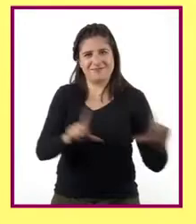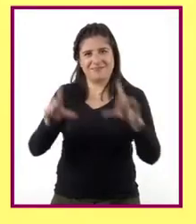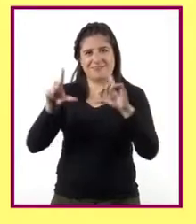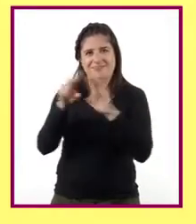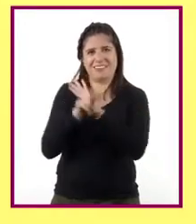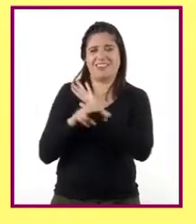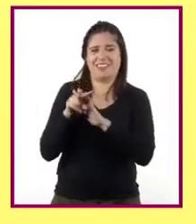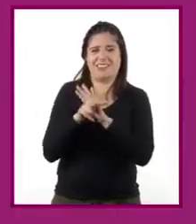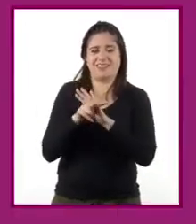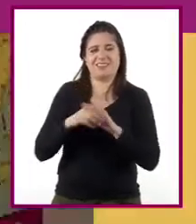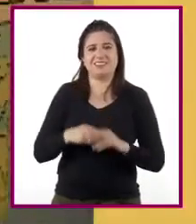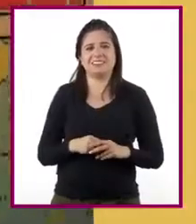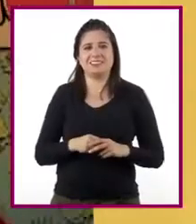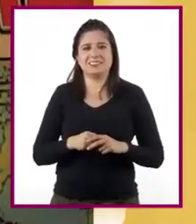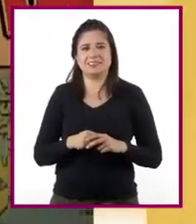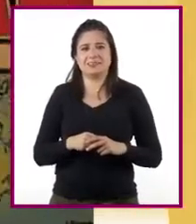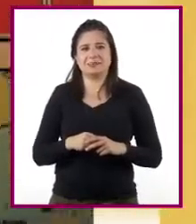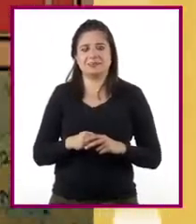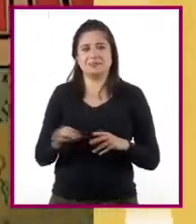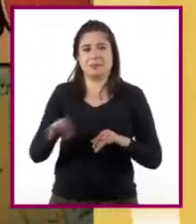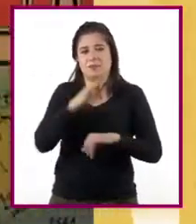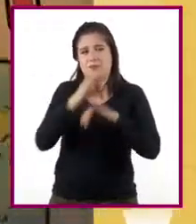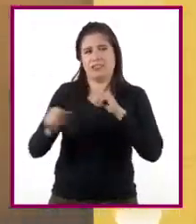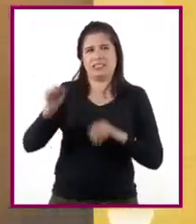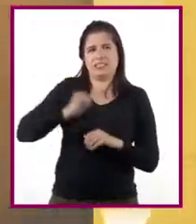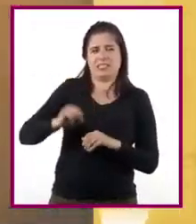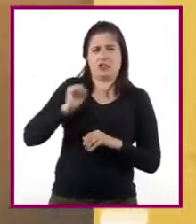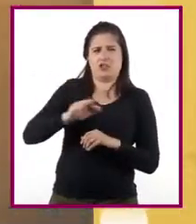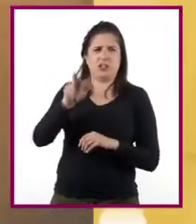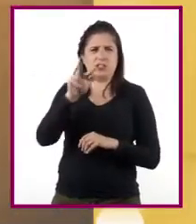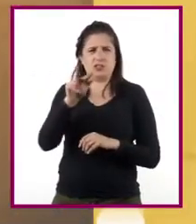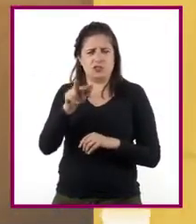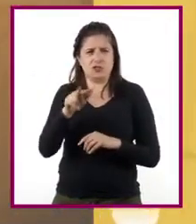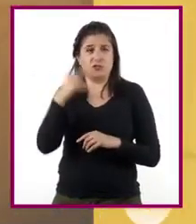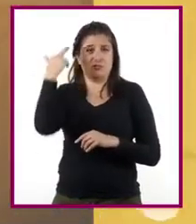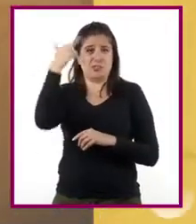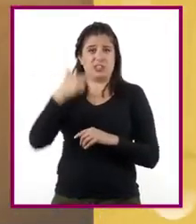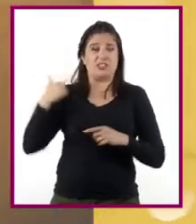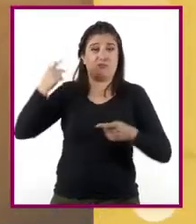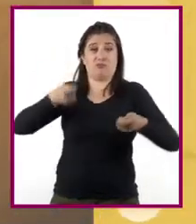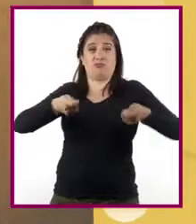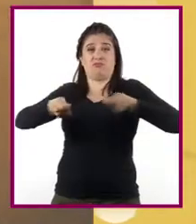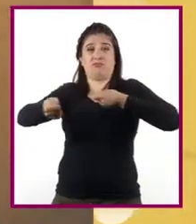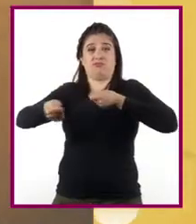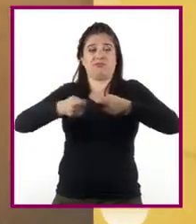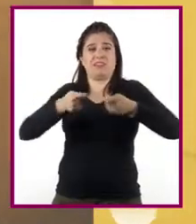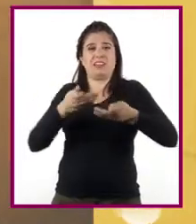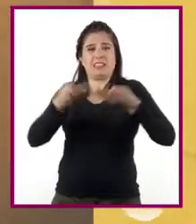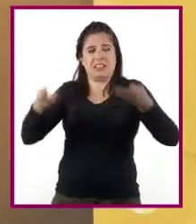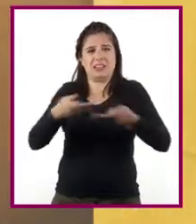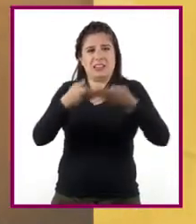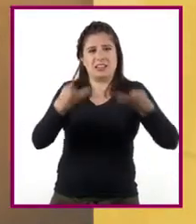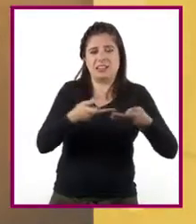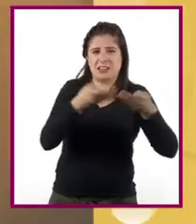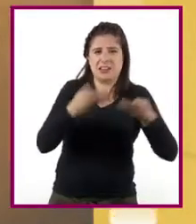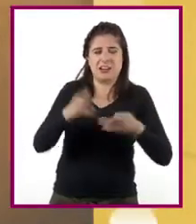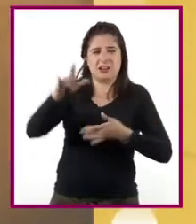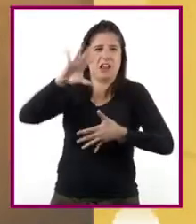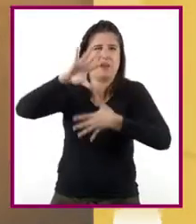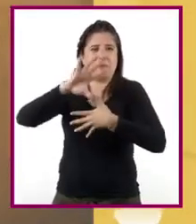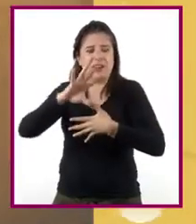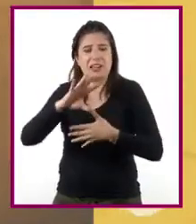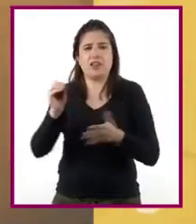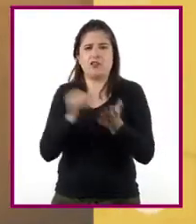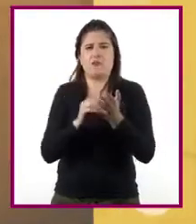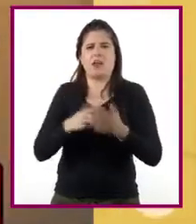video. A finales del siglo XVIII, el Imperio Español dominaba extensos territorios en América y aún